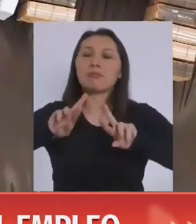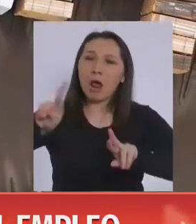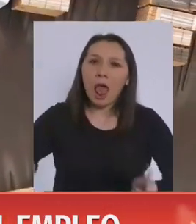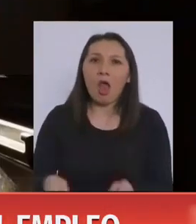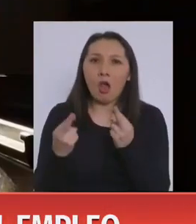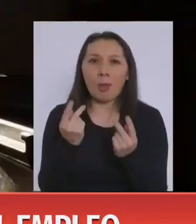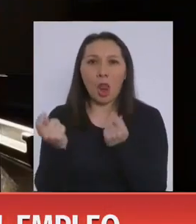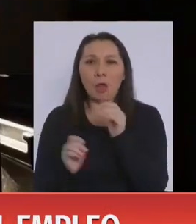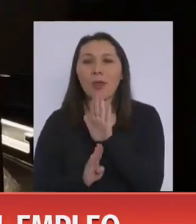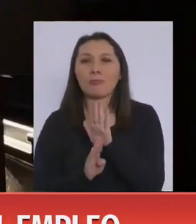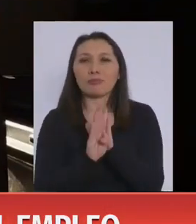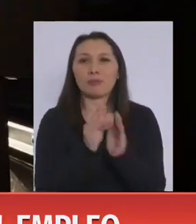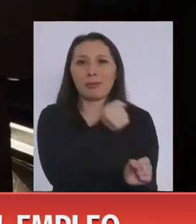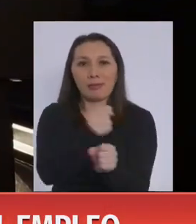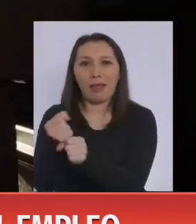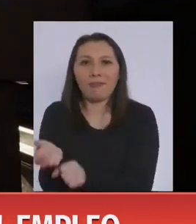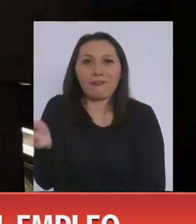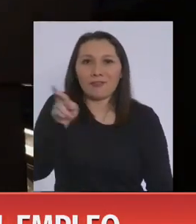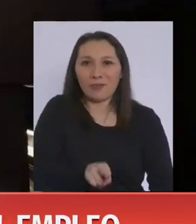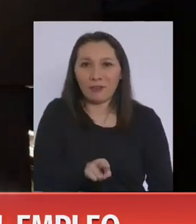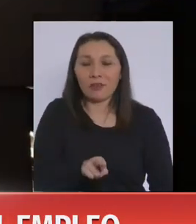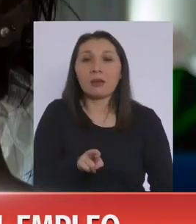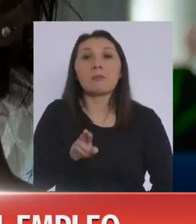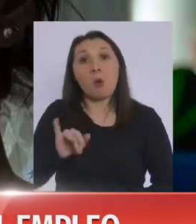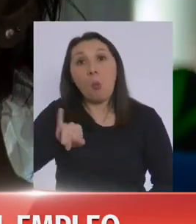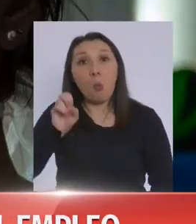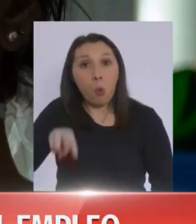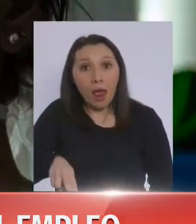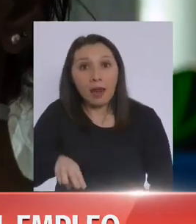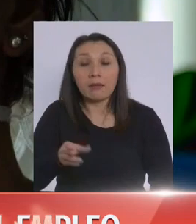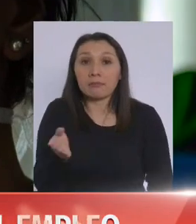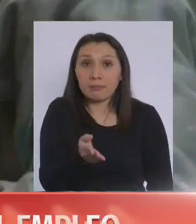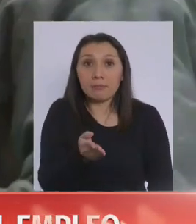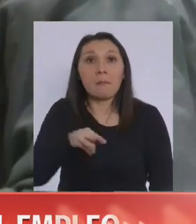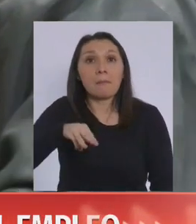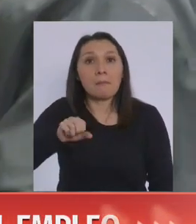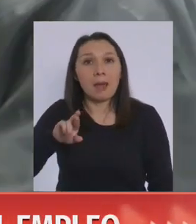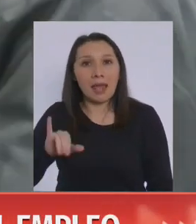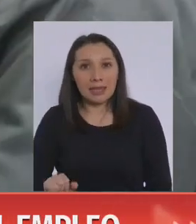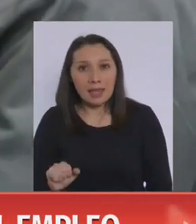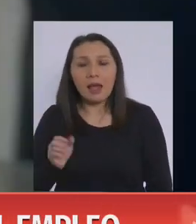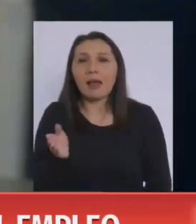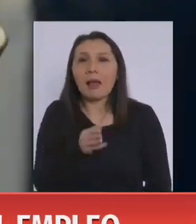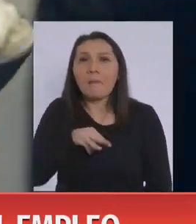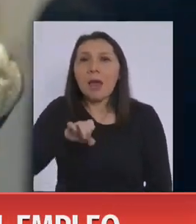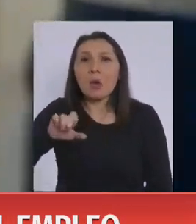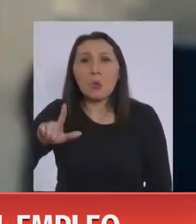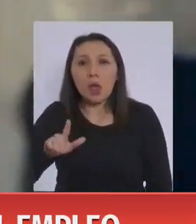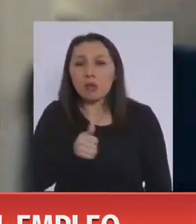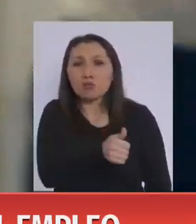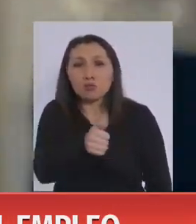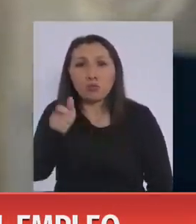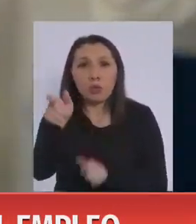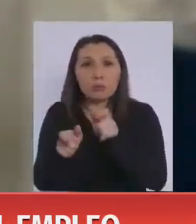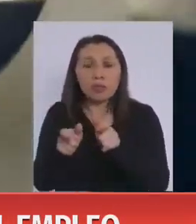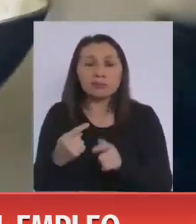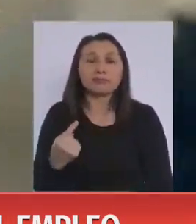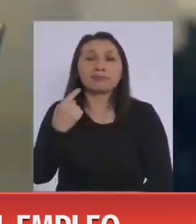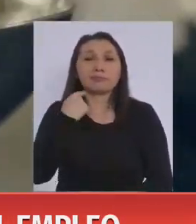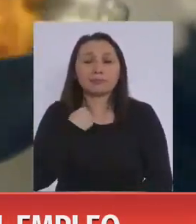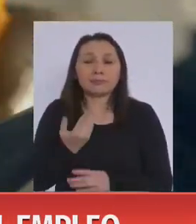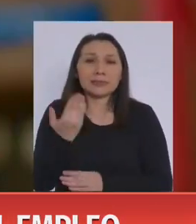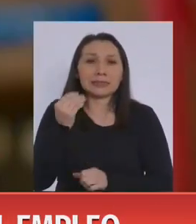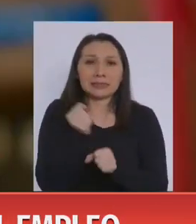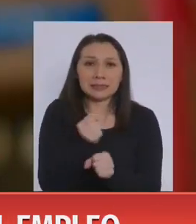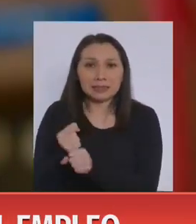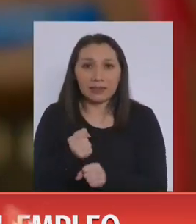subsidioalempleo.cl y el primer pago sería 30 días después de que se produjera esta inscripción. Recordemos que lo que ha dicho